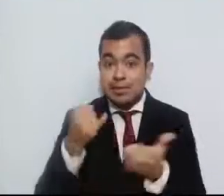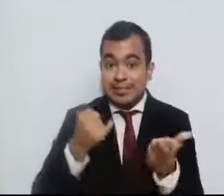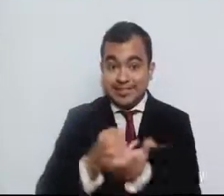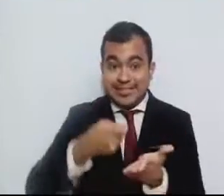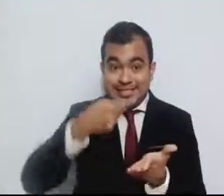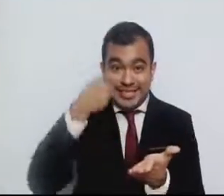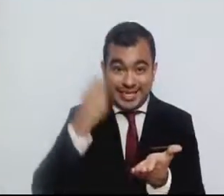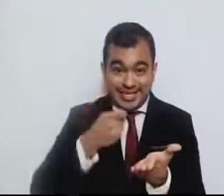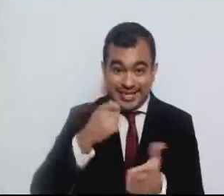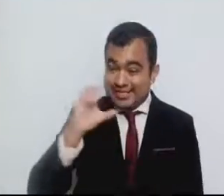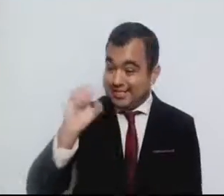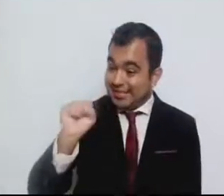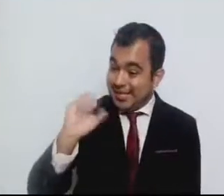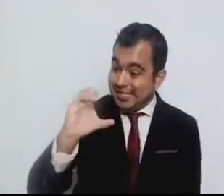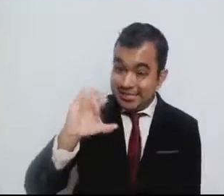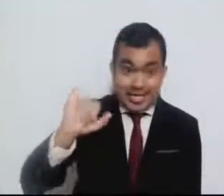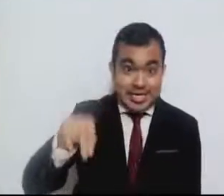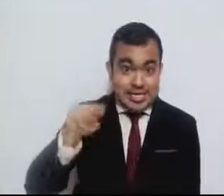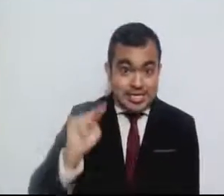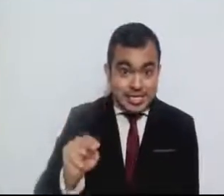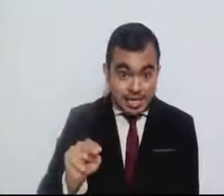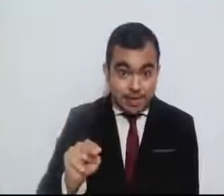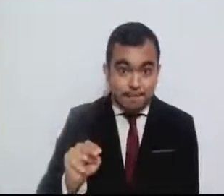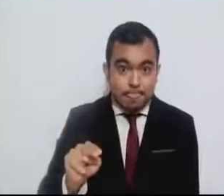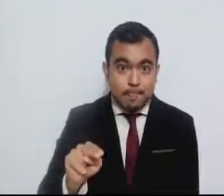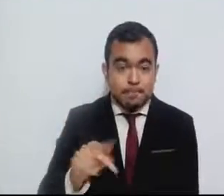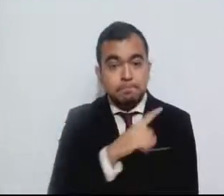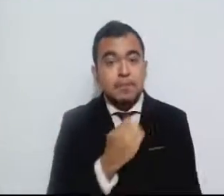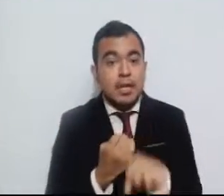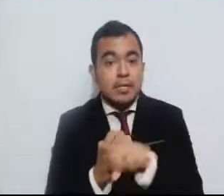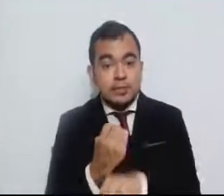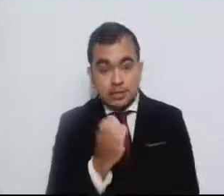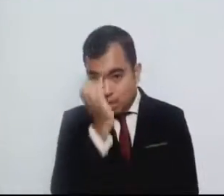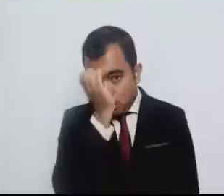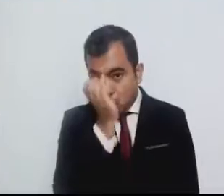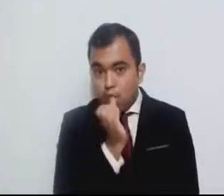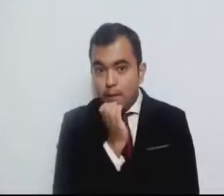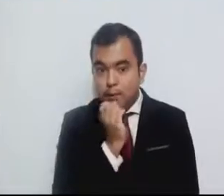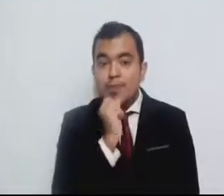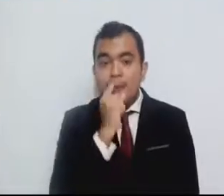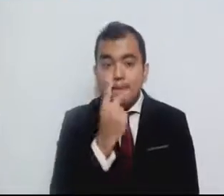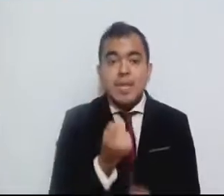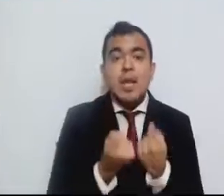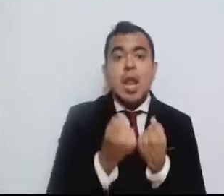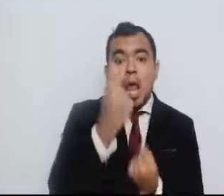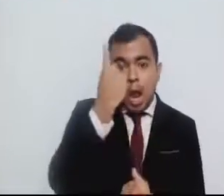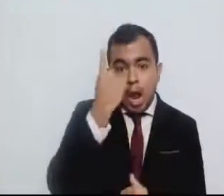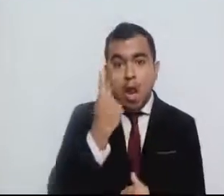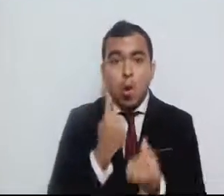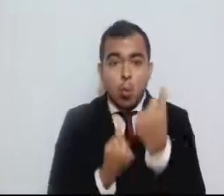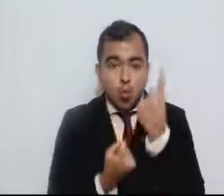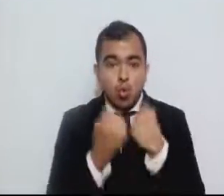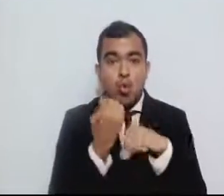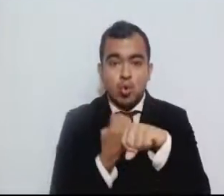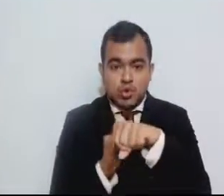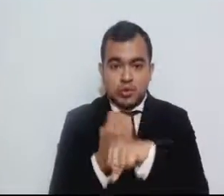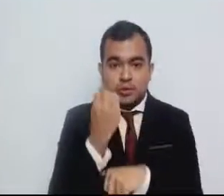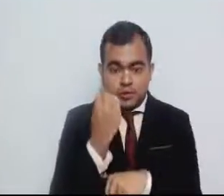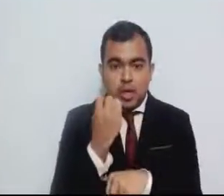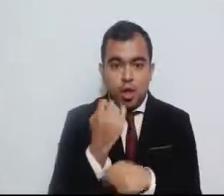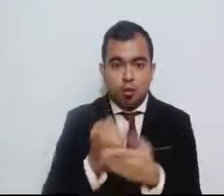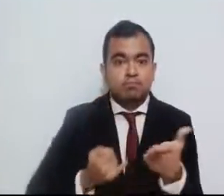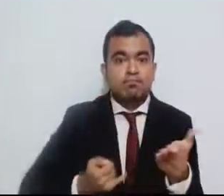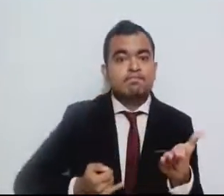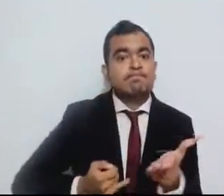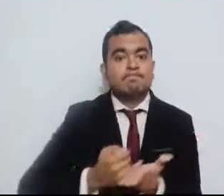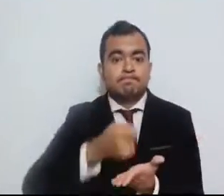la Suprema Corte, el propio estado de Coahuila y en algunos estados esta sentencia se aplicó de